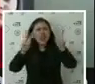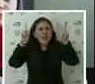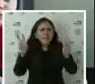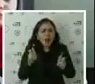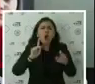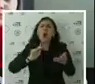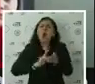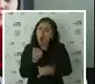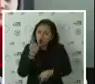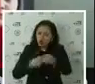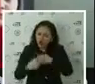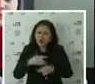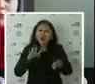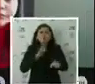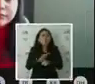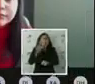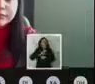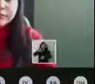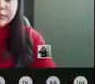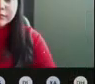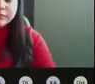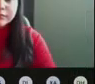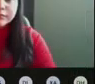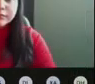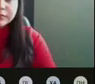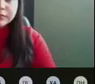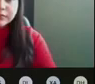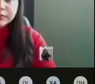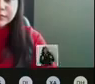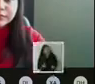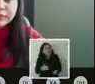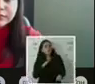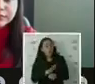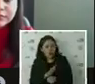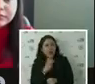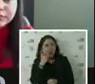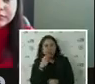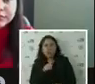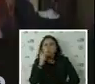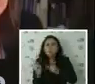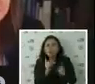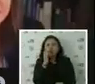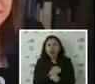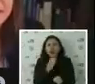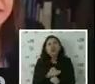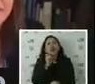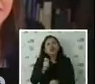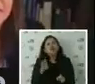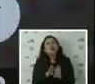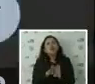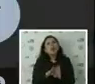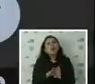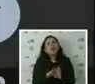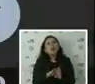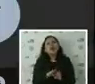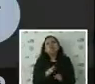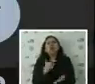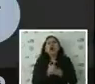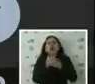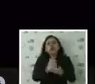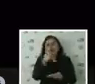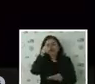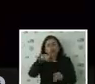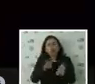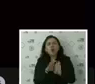retomar alguno de los temas sobre los cuales les haya llamado la atención. La pregunta detonadora solamente nos sería